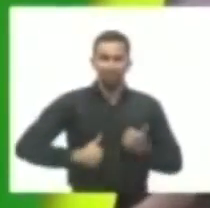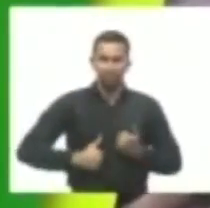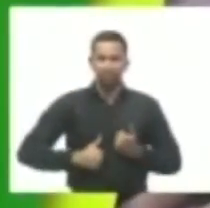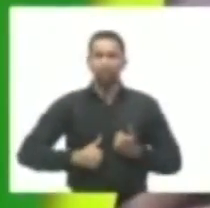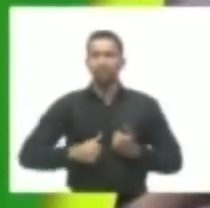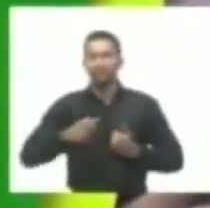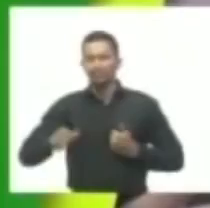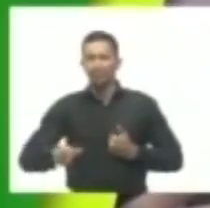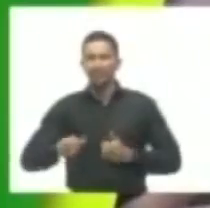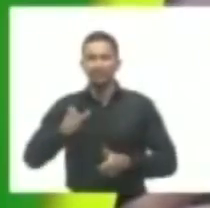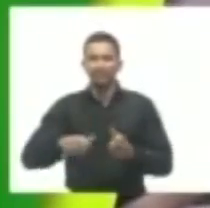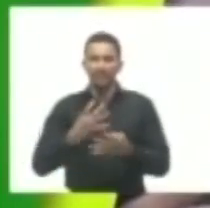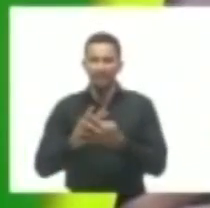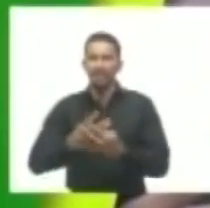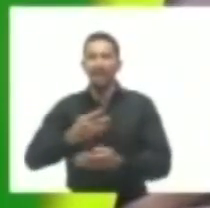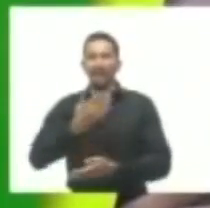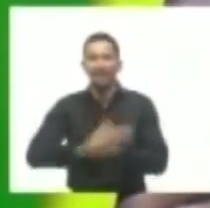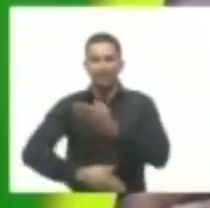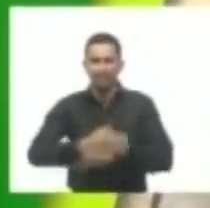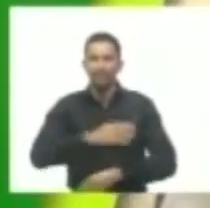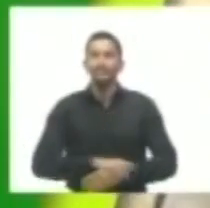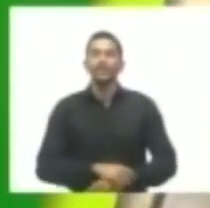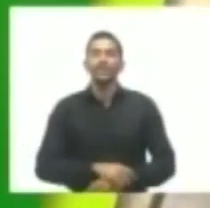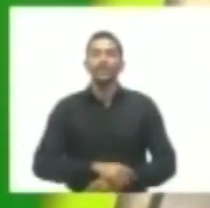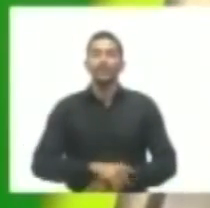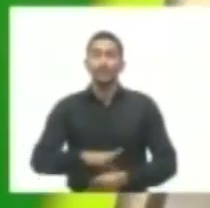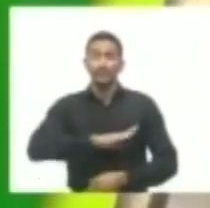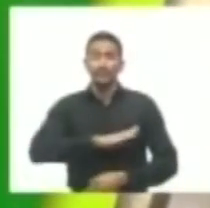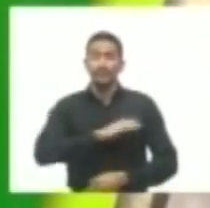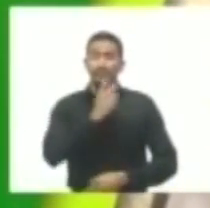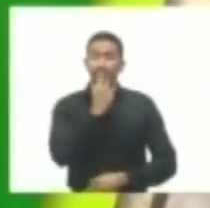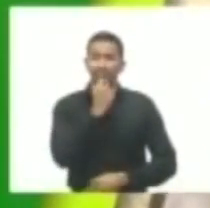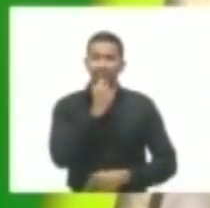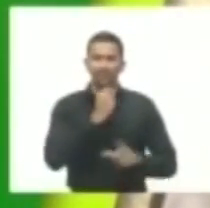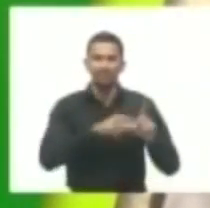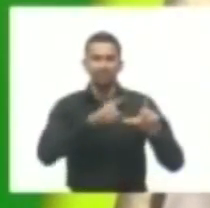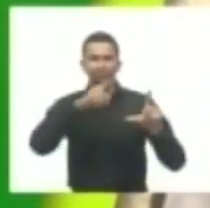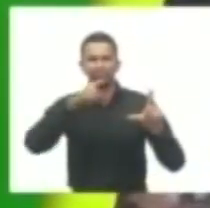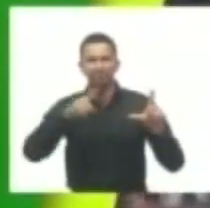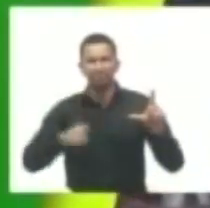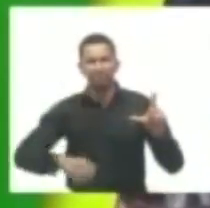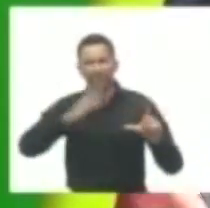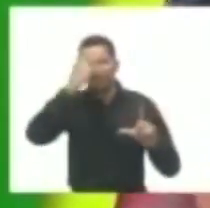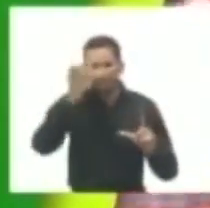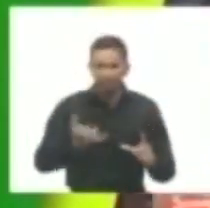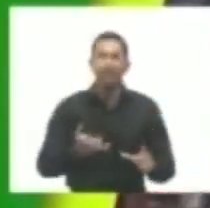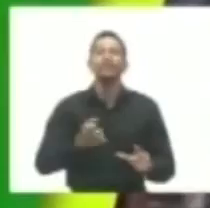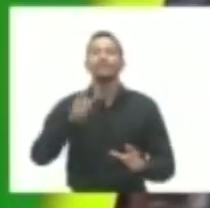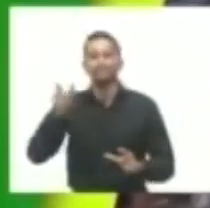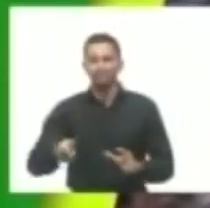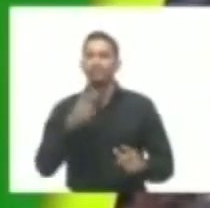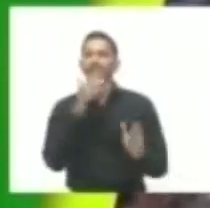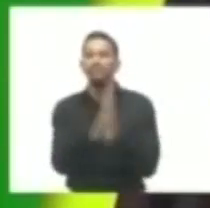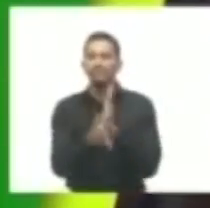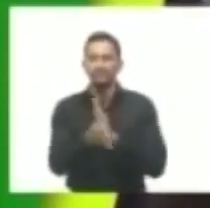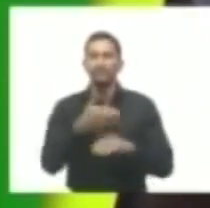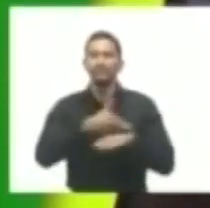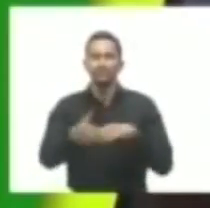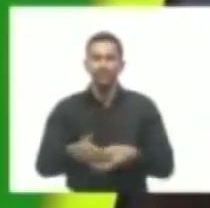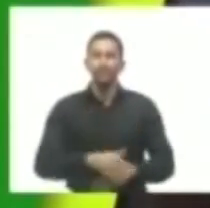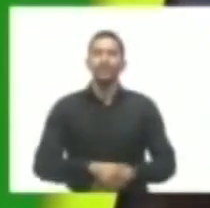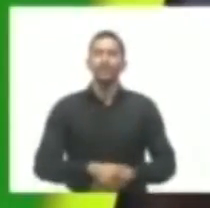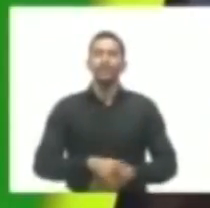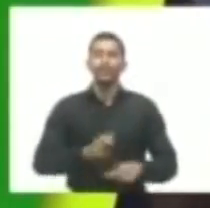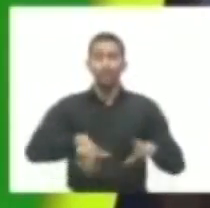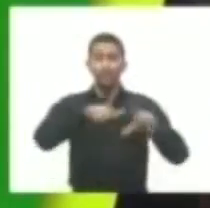qué descendió el alcalde de Barranquilla en las encuestas? Un experto explica el fenómeno. Crisis carcelaria en La Guajira.